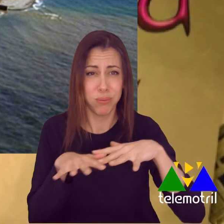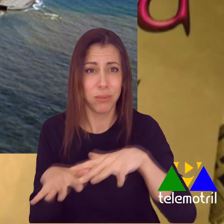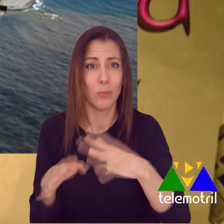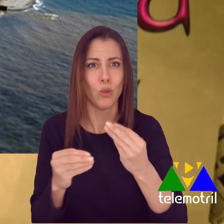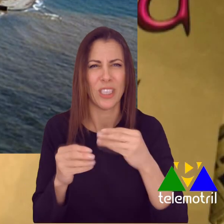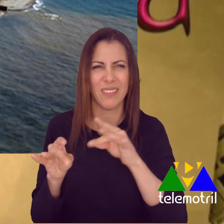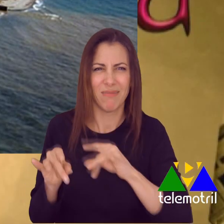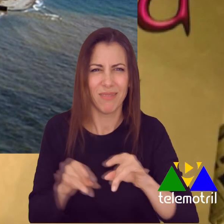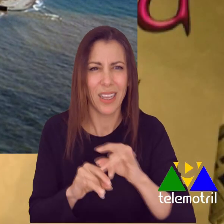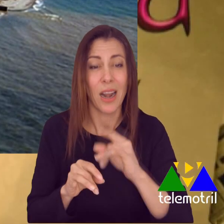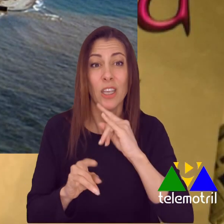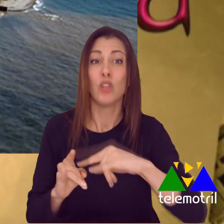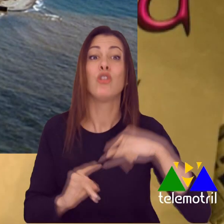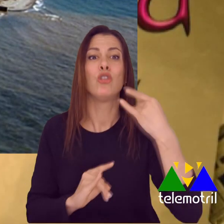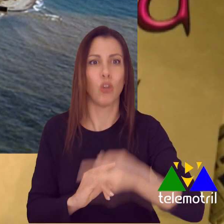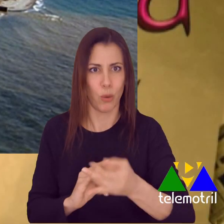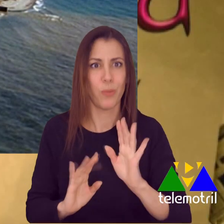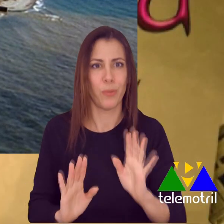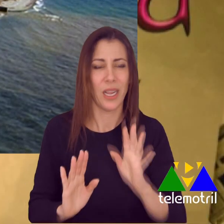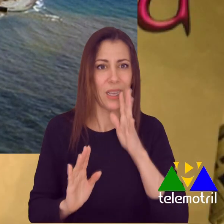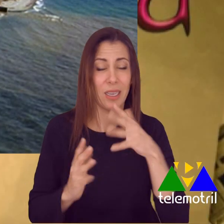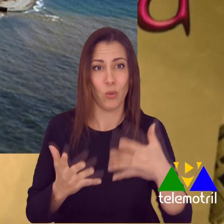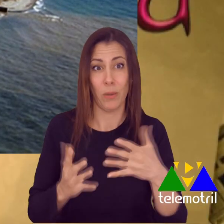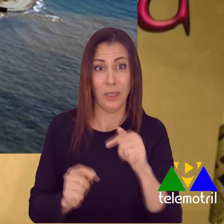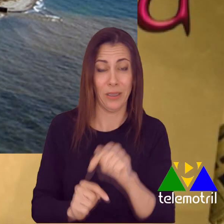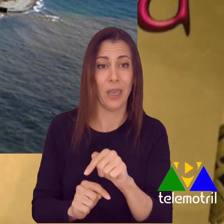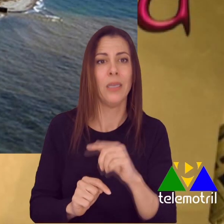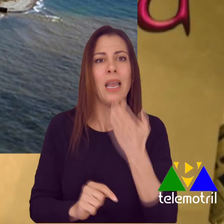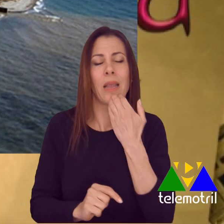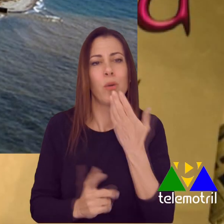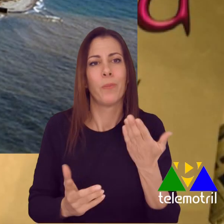vega de Motril aumentó al doble de lo que era. Había